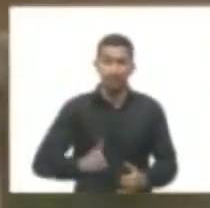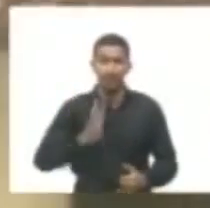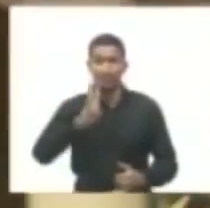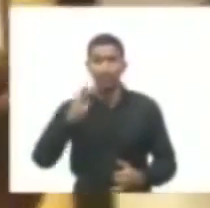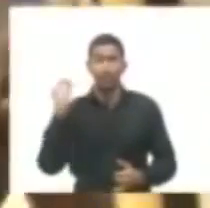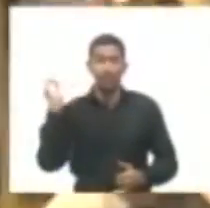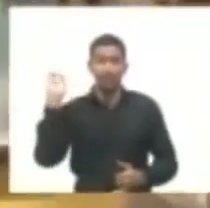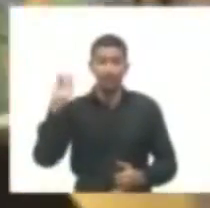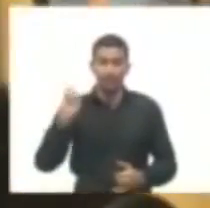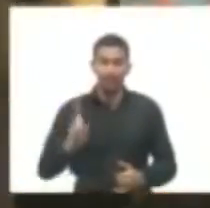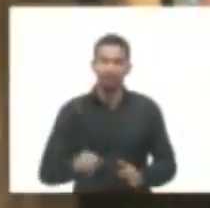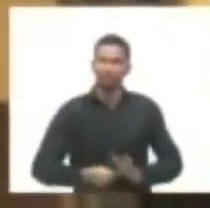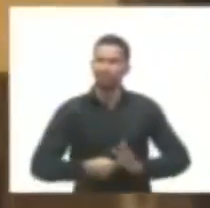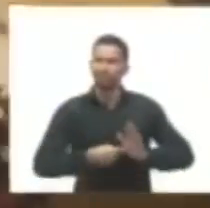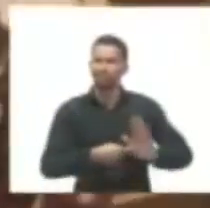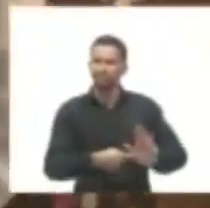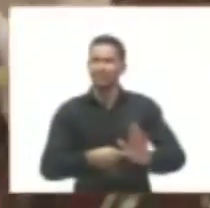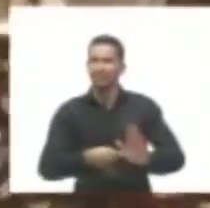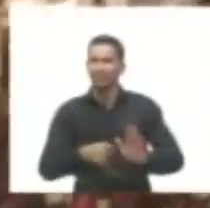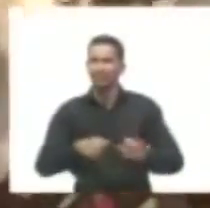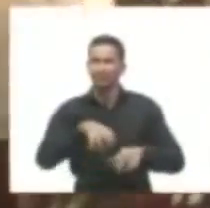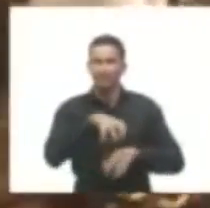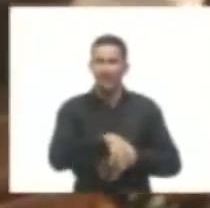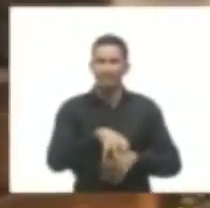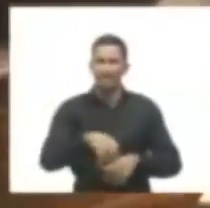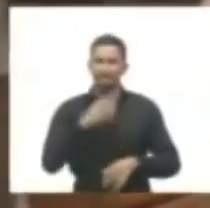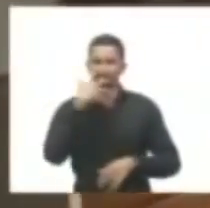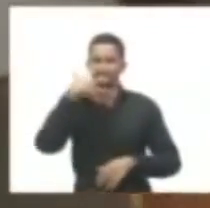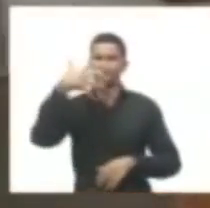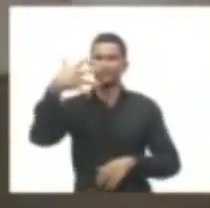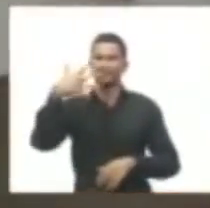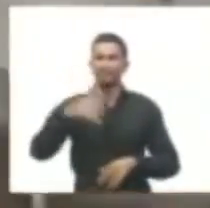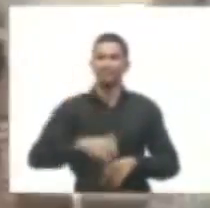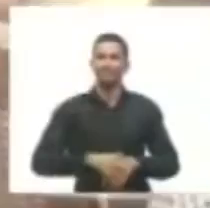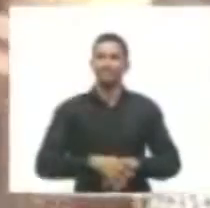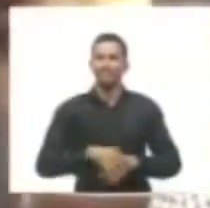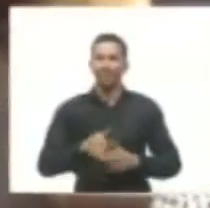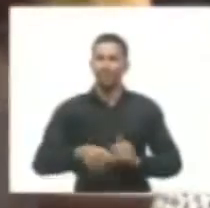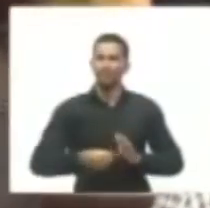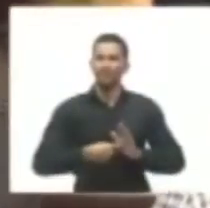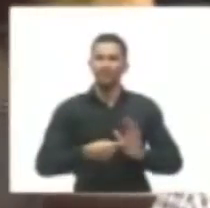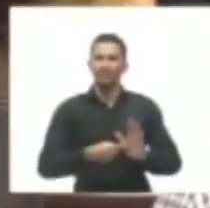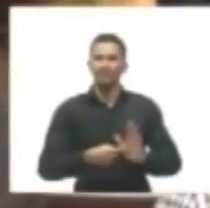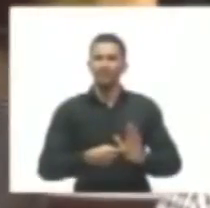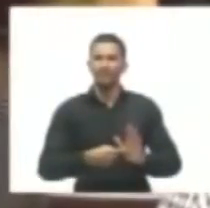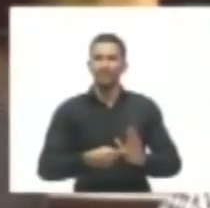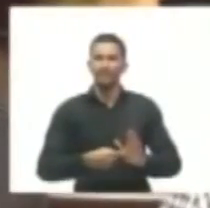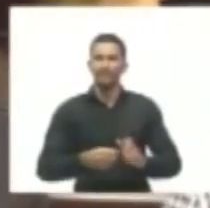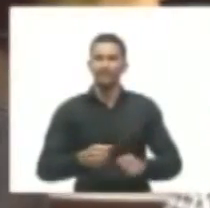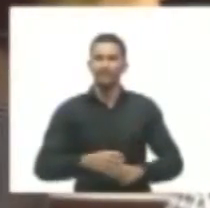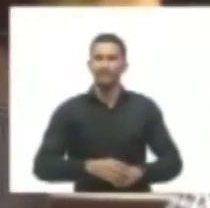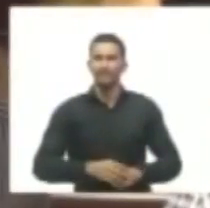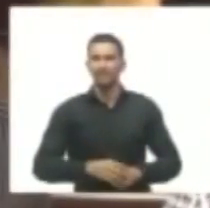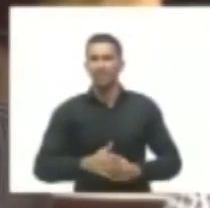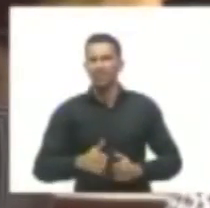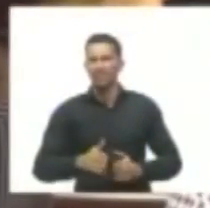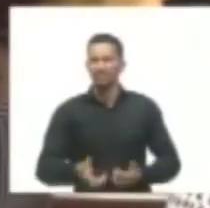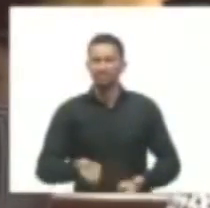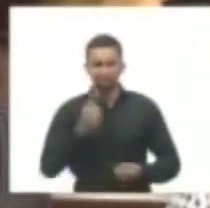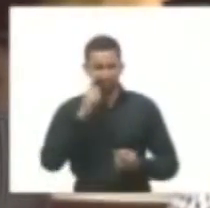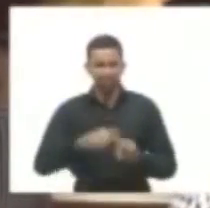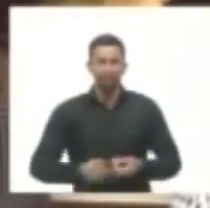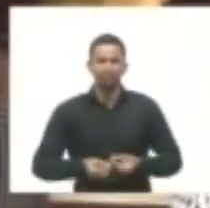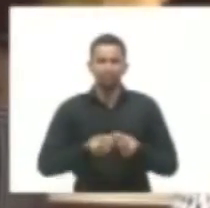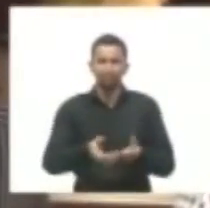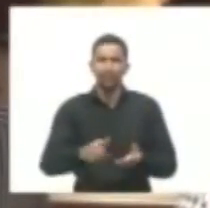mostrando una sucursal espectacular que se la estamos dando de regalo a